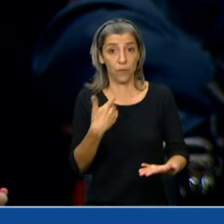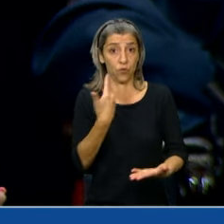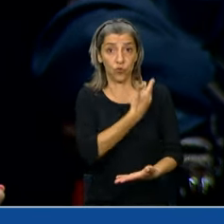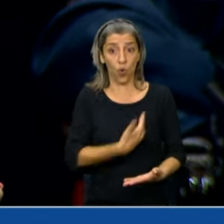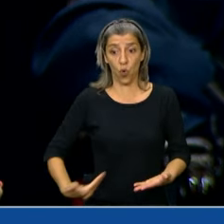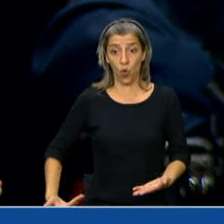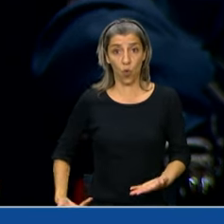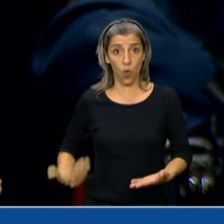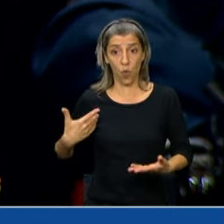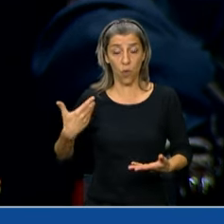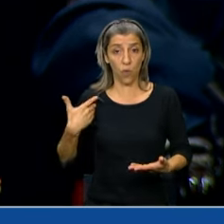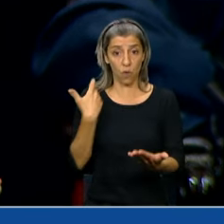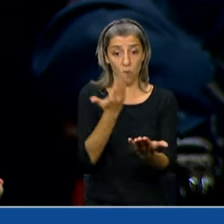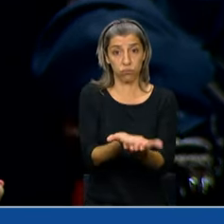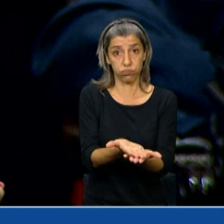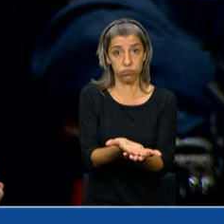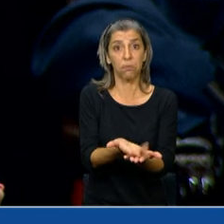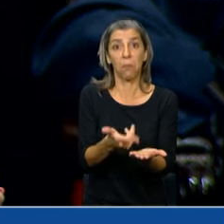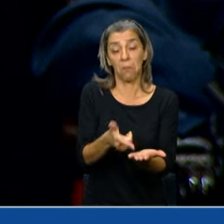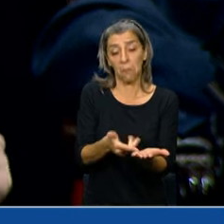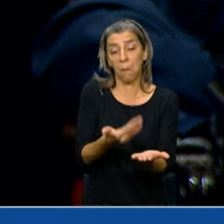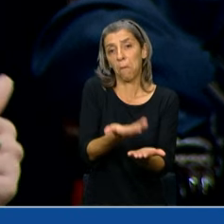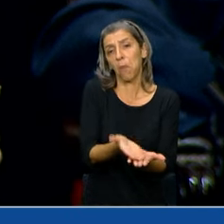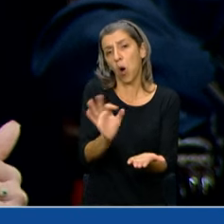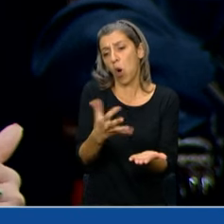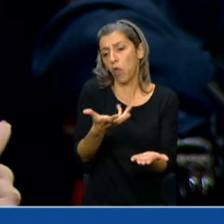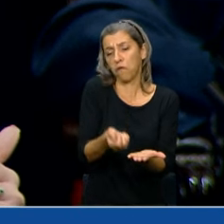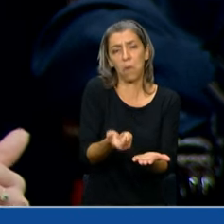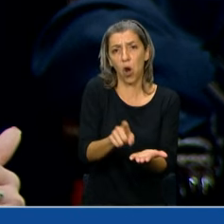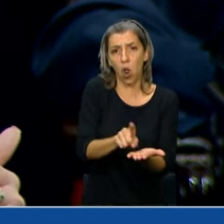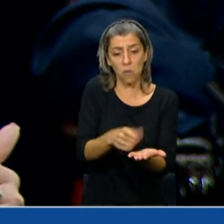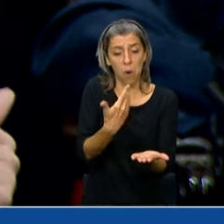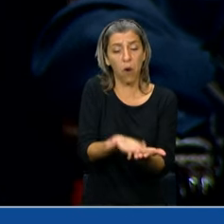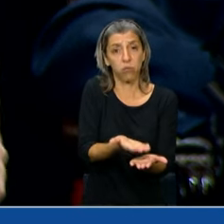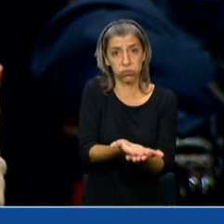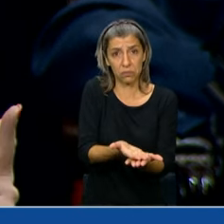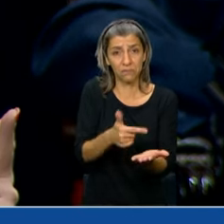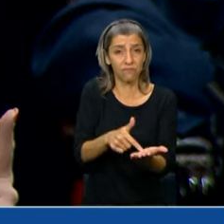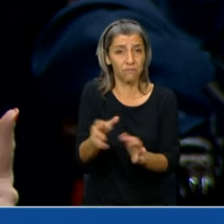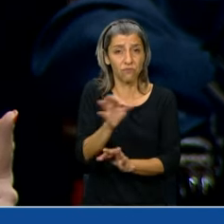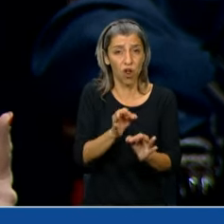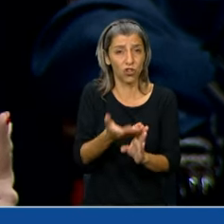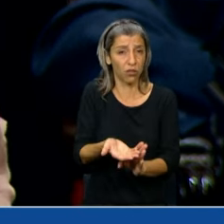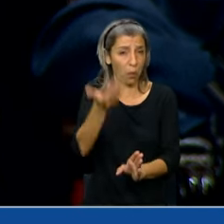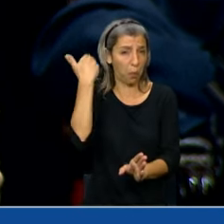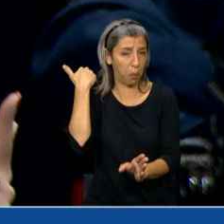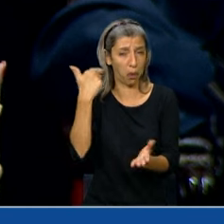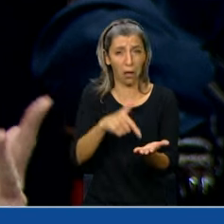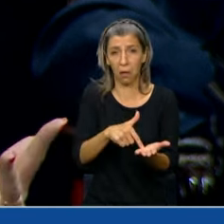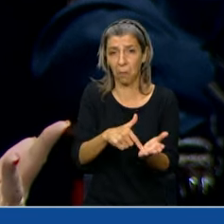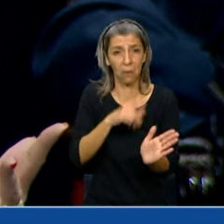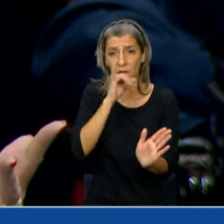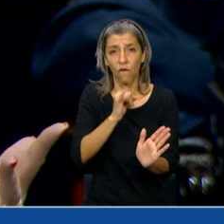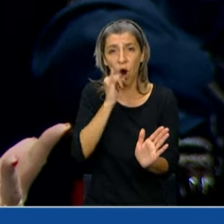presentando o está defendiendo un proyecto que es extemporáneo direccionado y que no tuvo